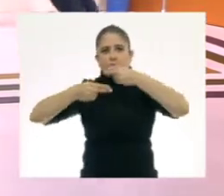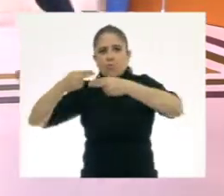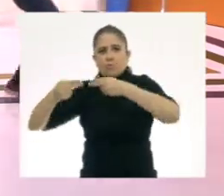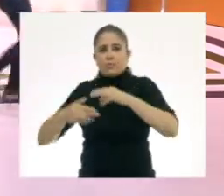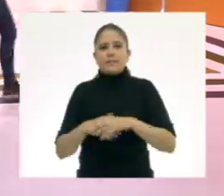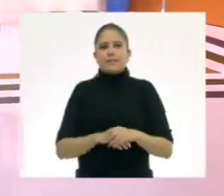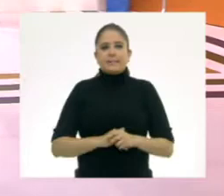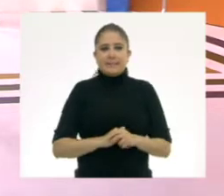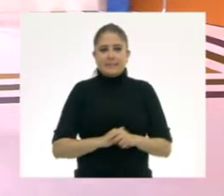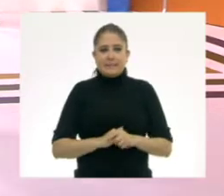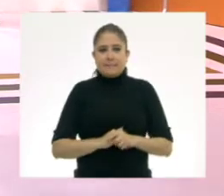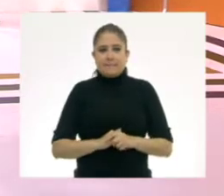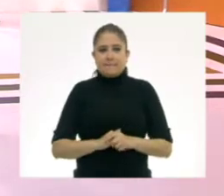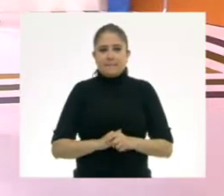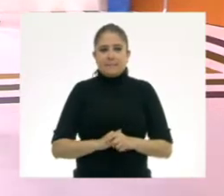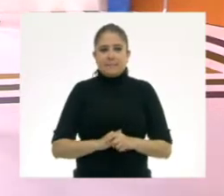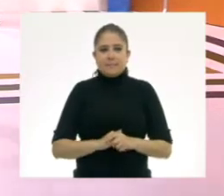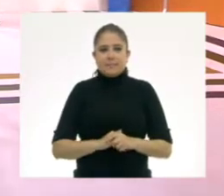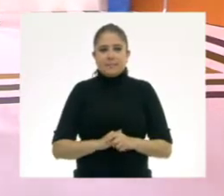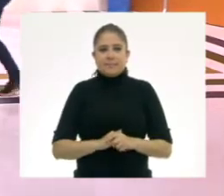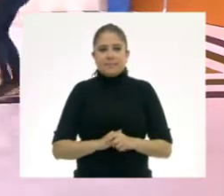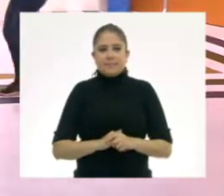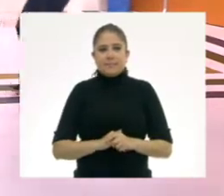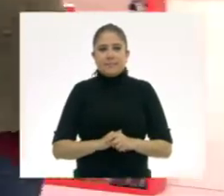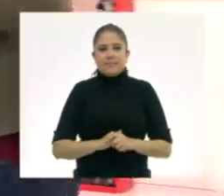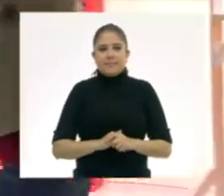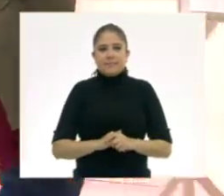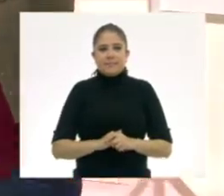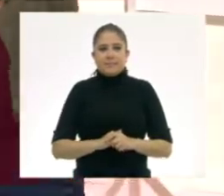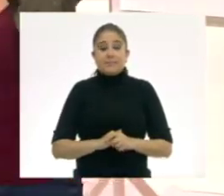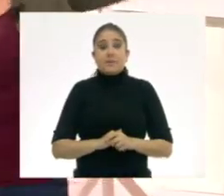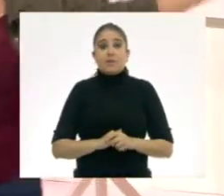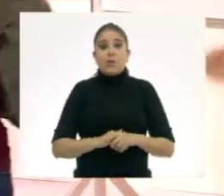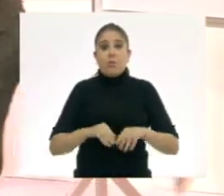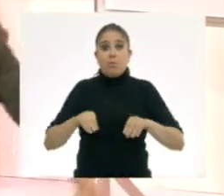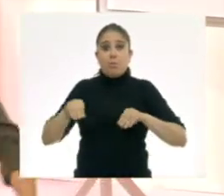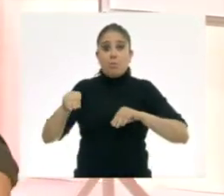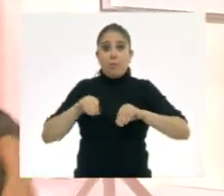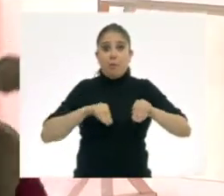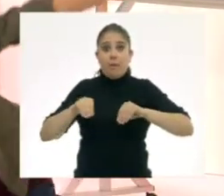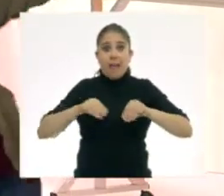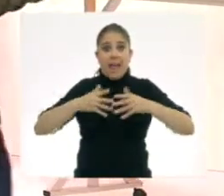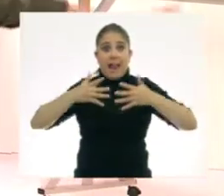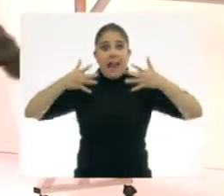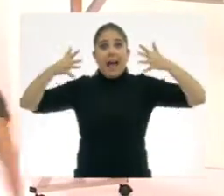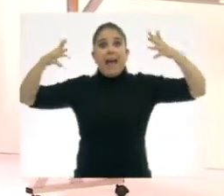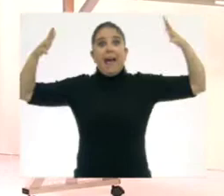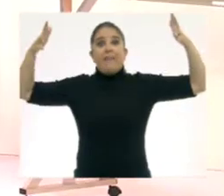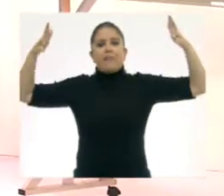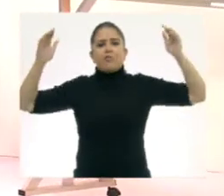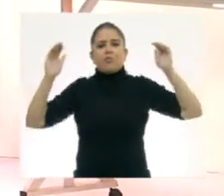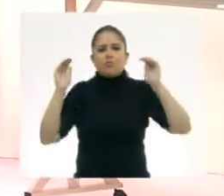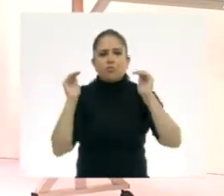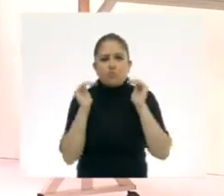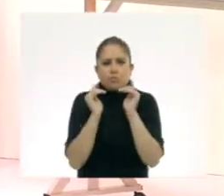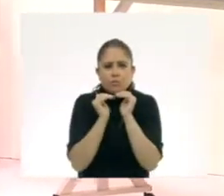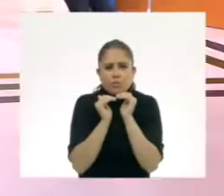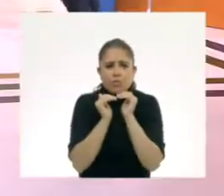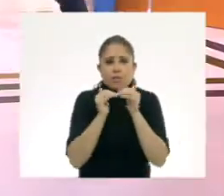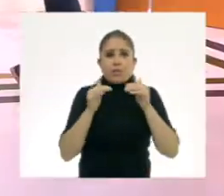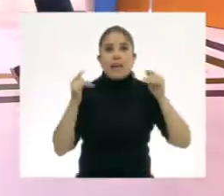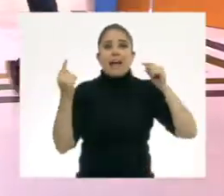Exacto, muévete. Hay movimientos grandes, y pequeños.